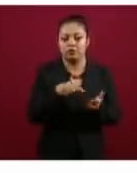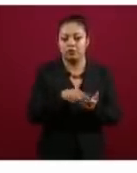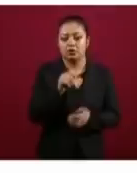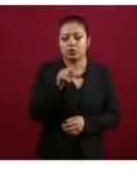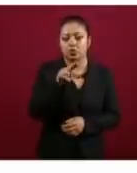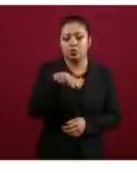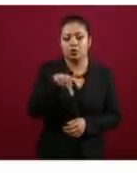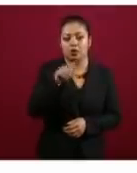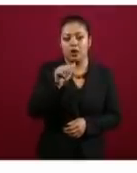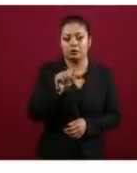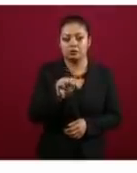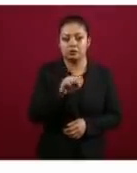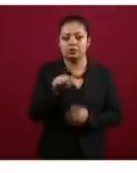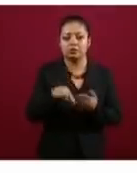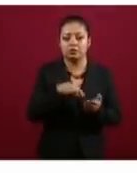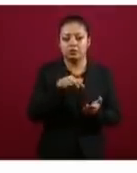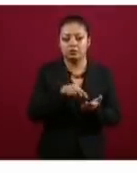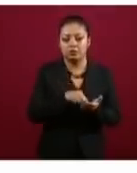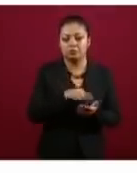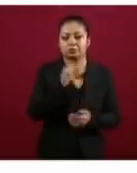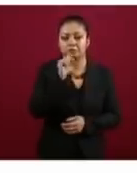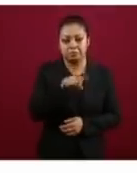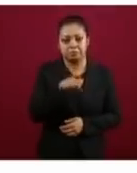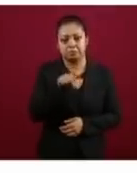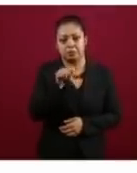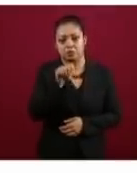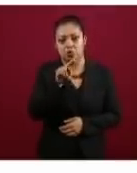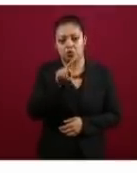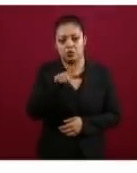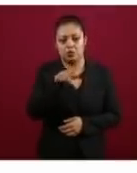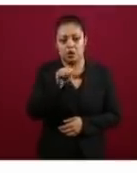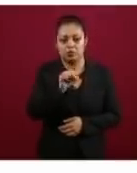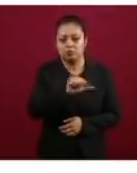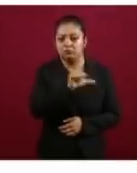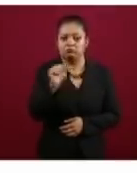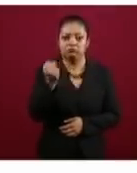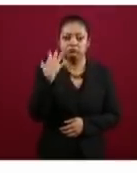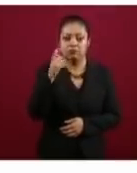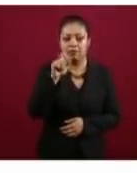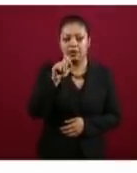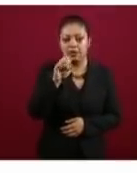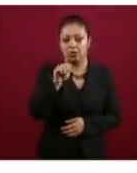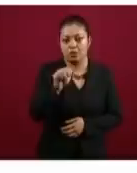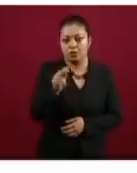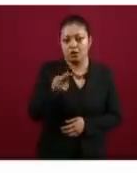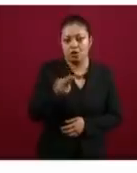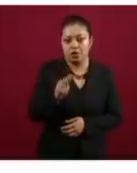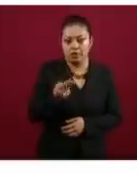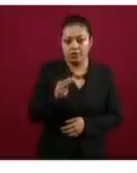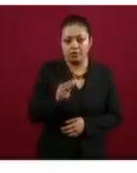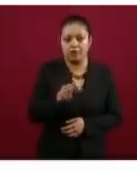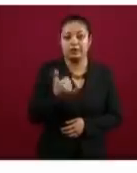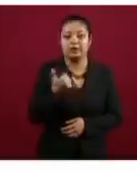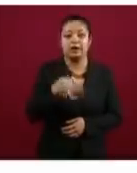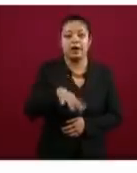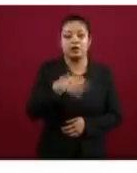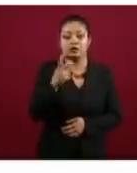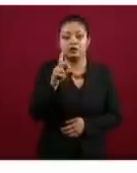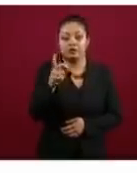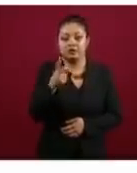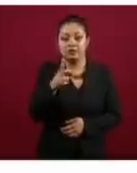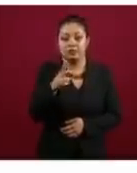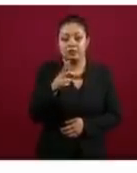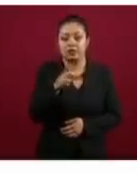Tuncás, municipio del mismo nombre, será la asamblea informativa el 29 de noviembre y el 14 de